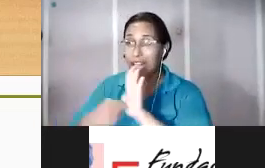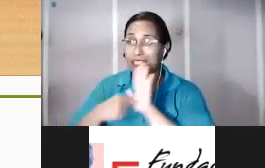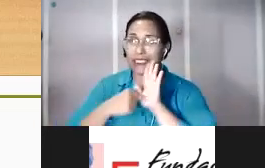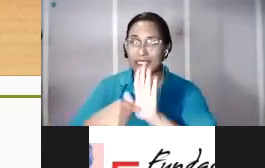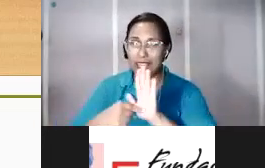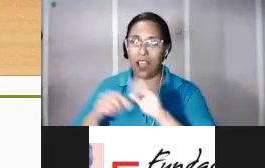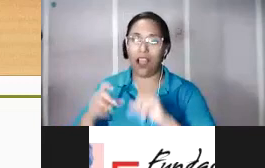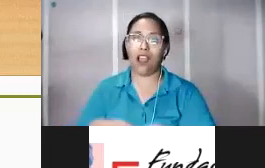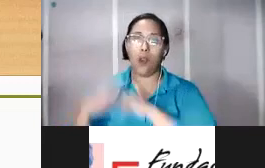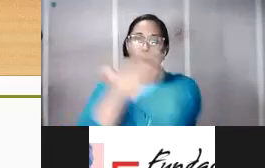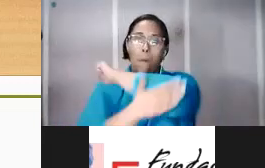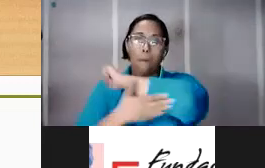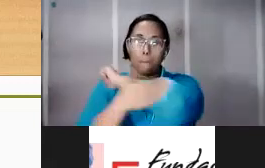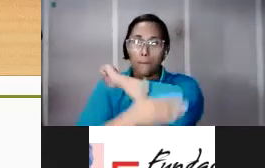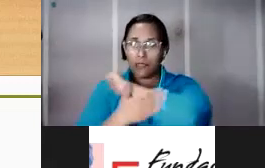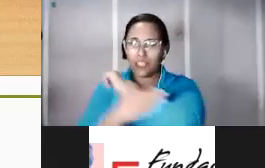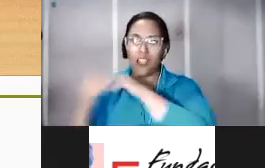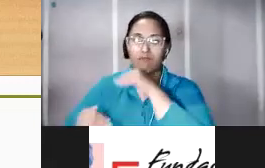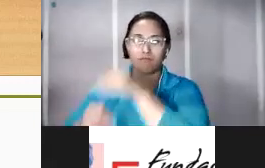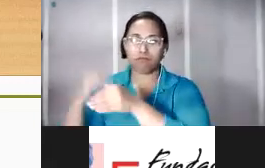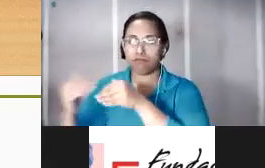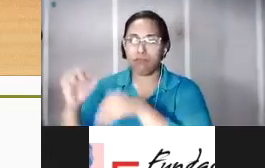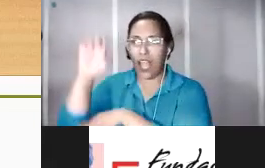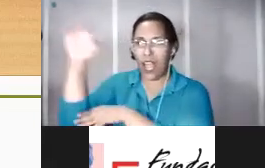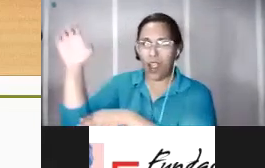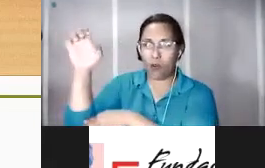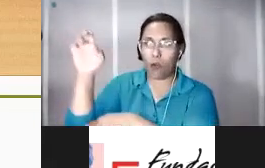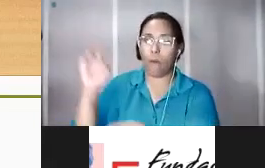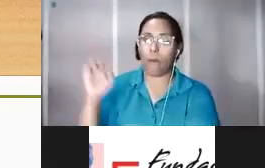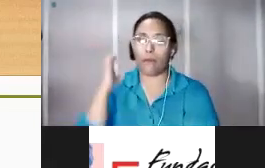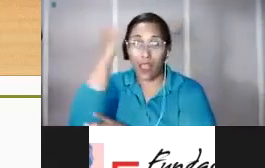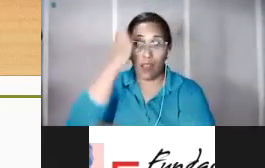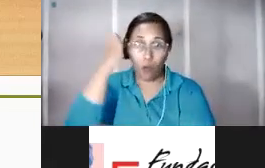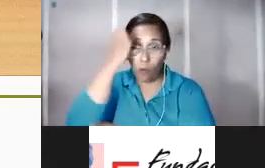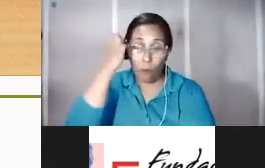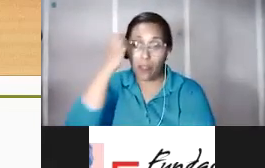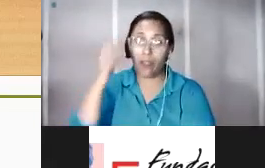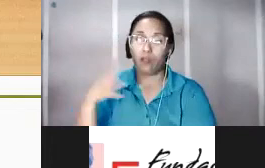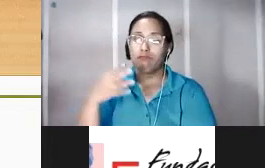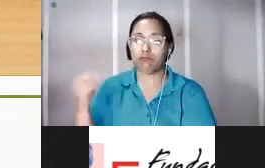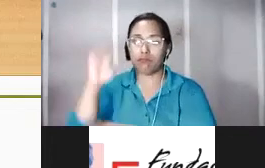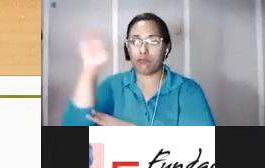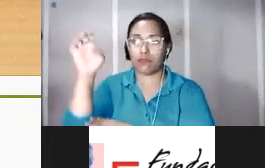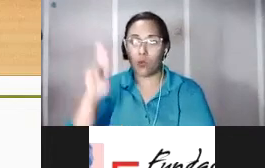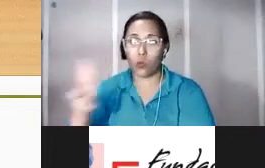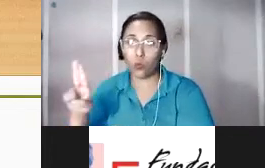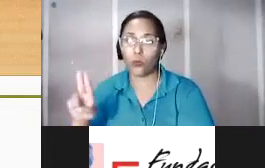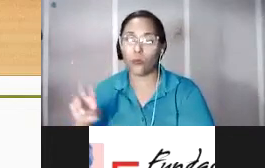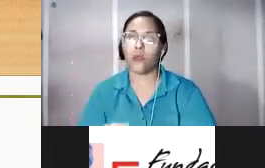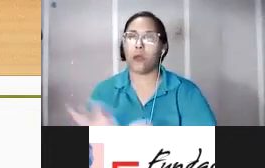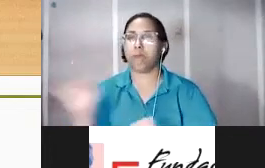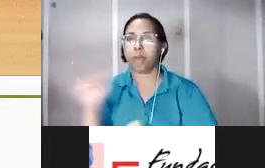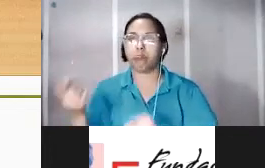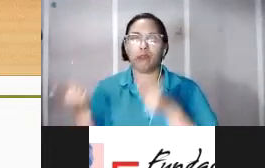progresistas del occidente europeo y de Estados Unidos. Y lo mismo sucedía con